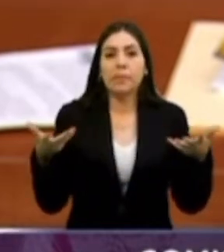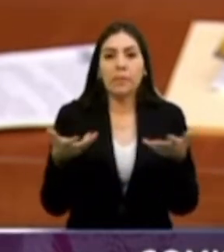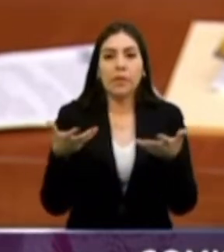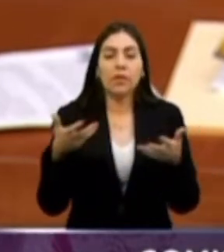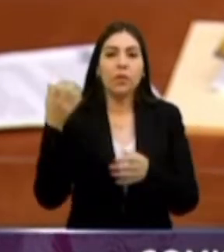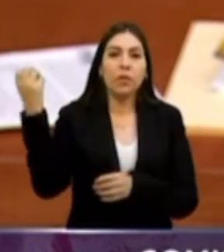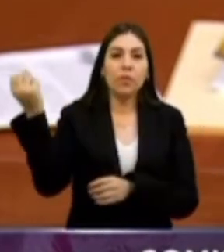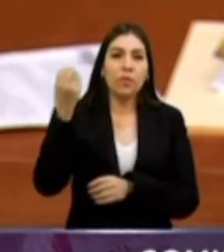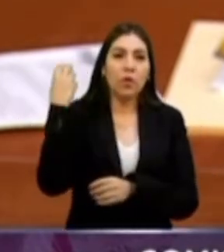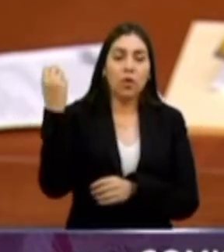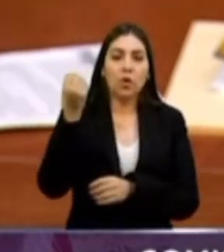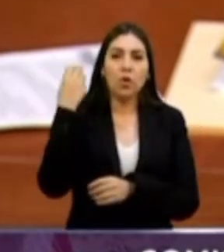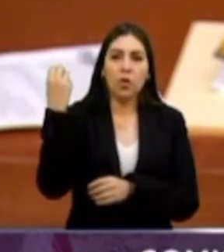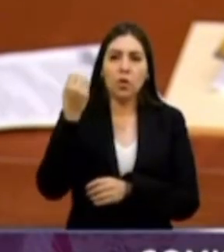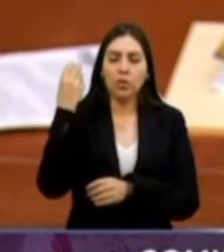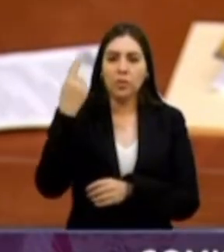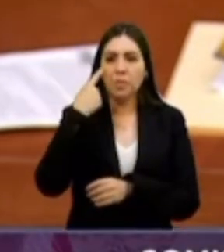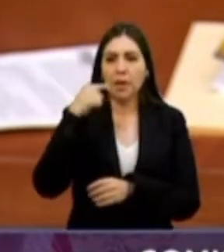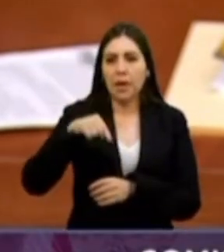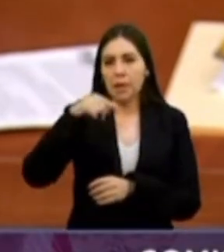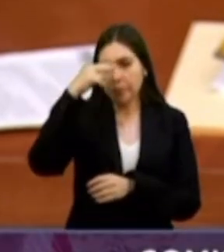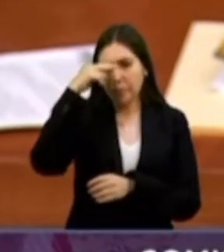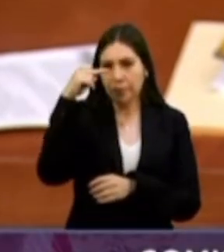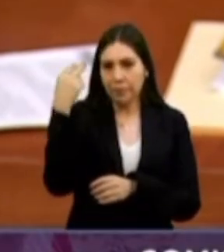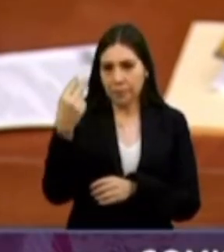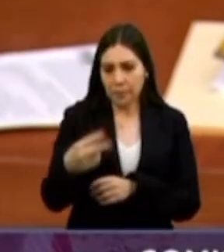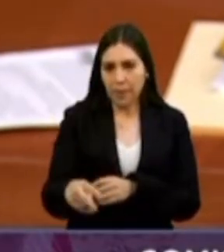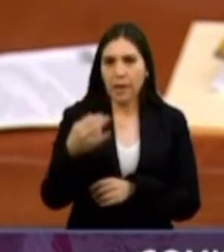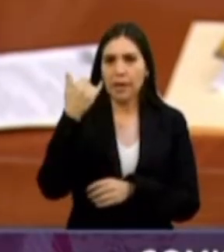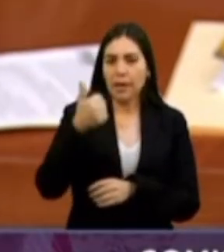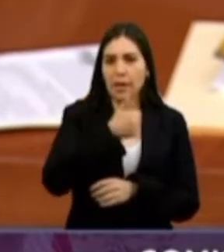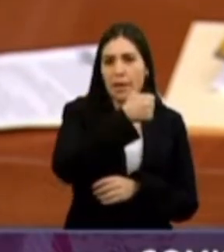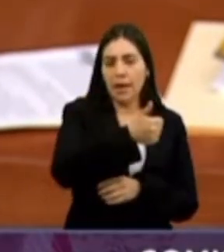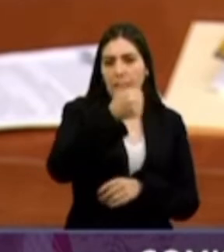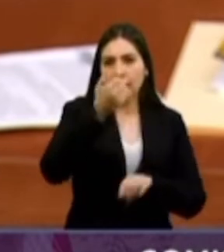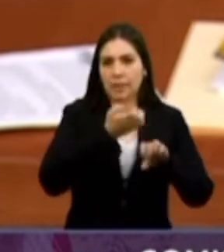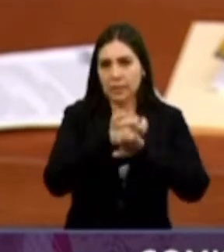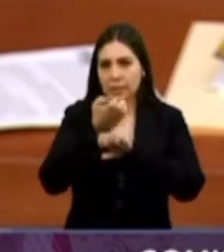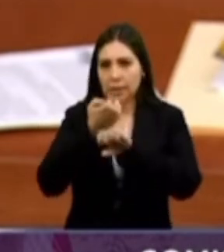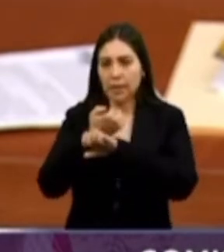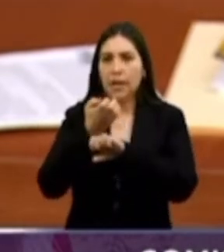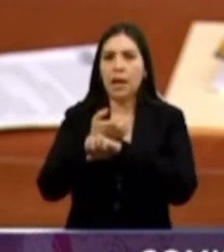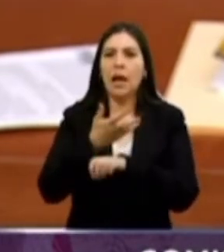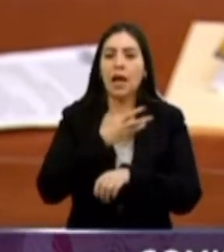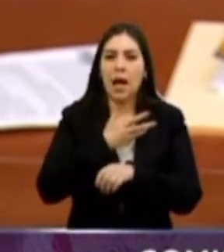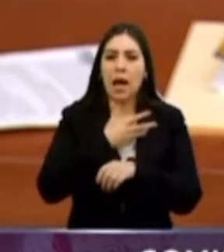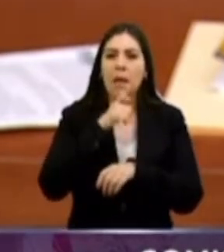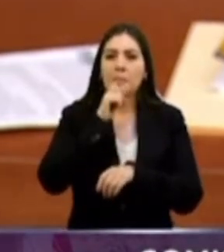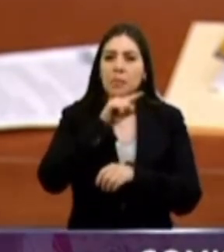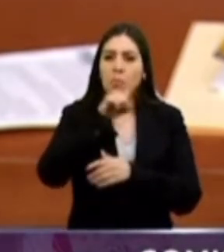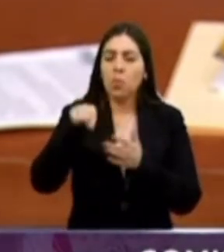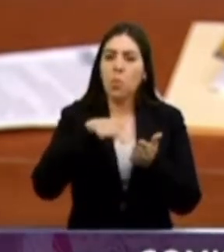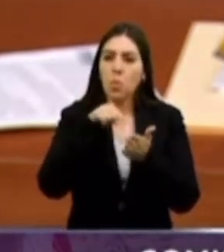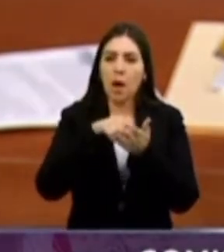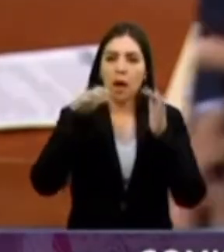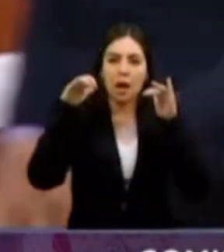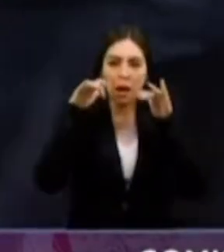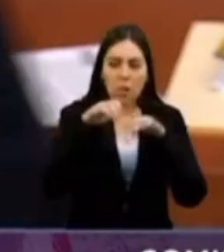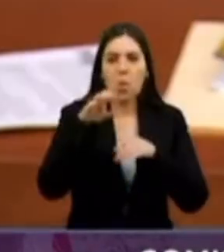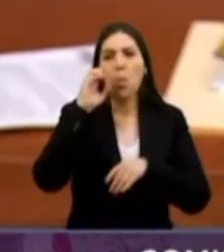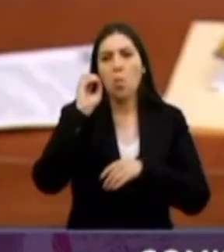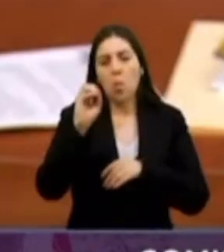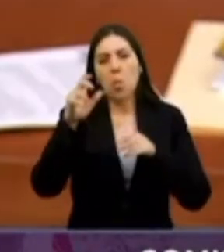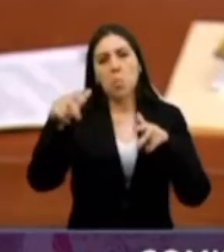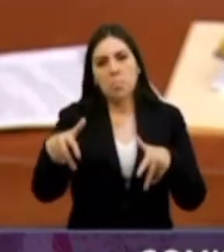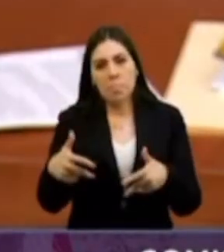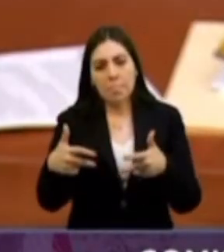en modalidad nacional y regional, tanto presenciales como a distancia, en los que se